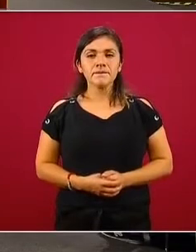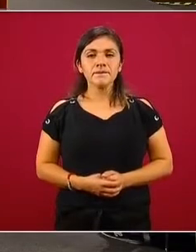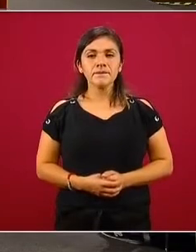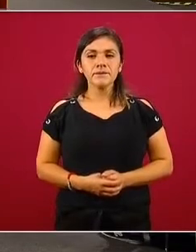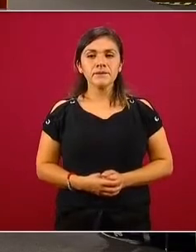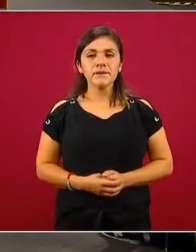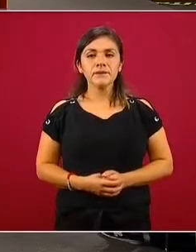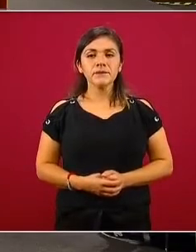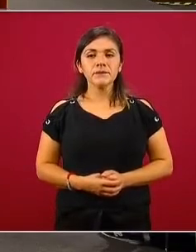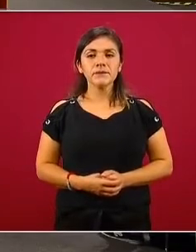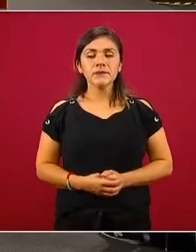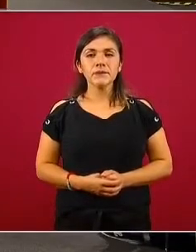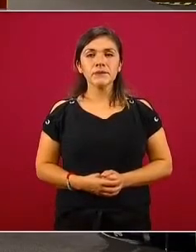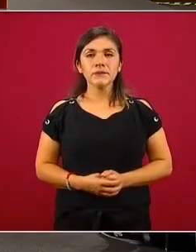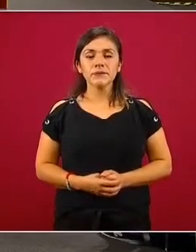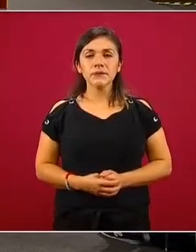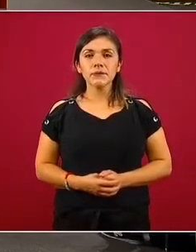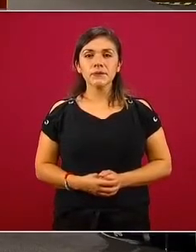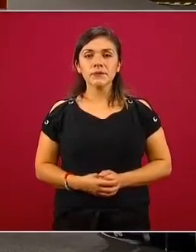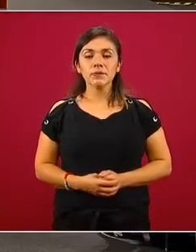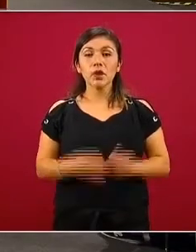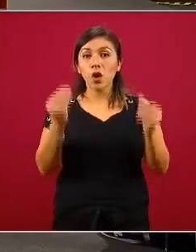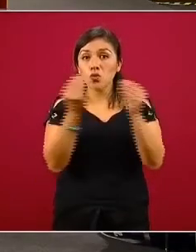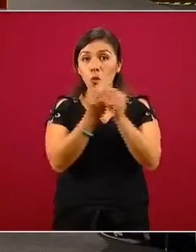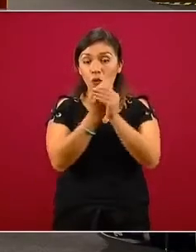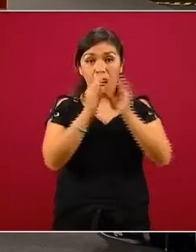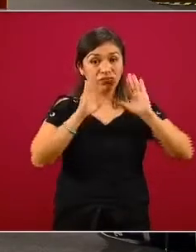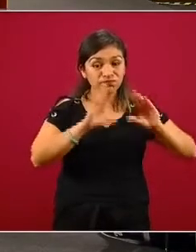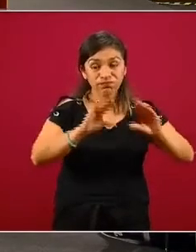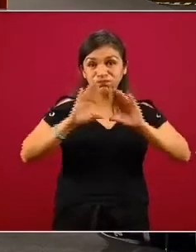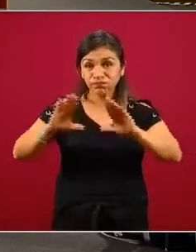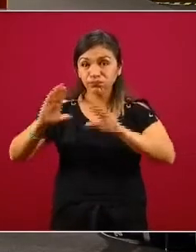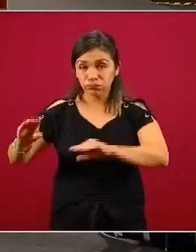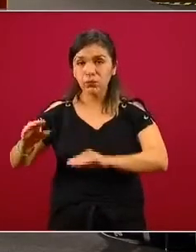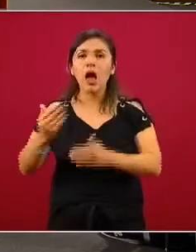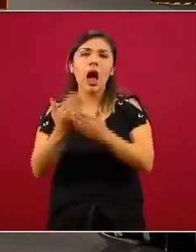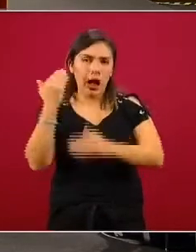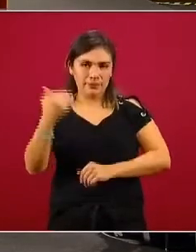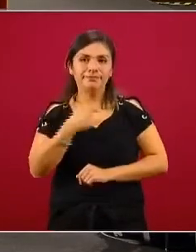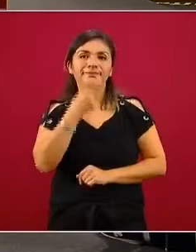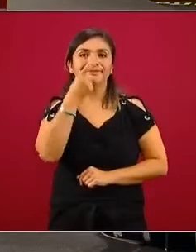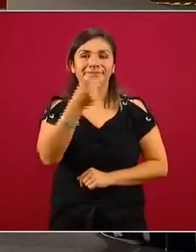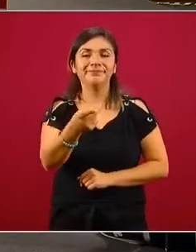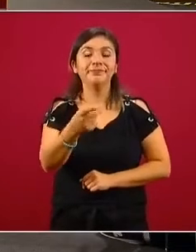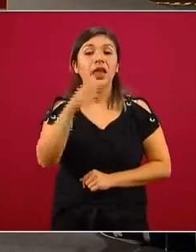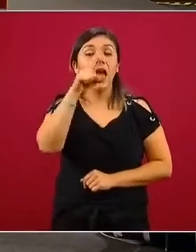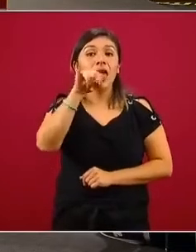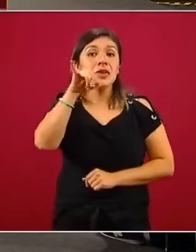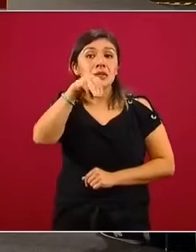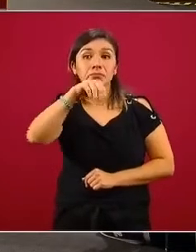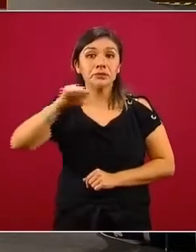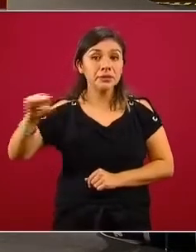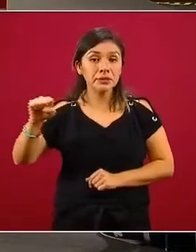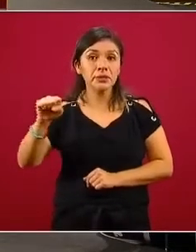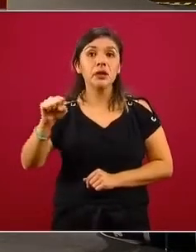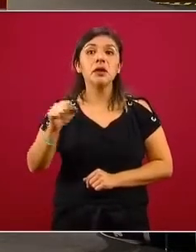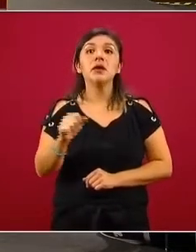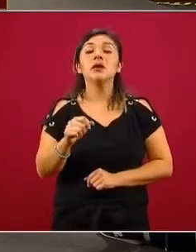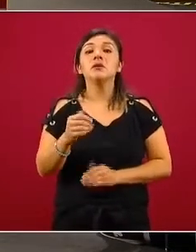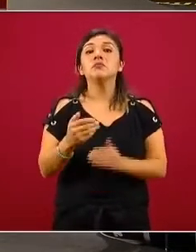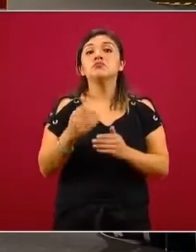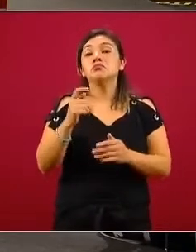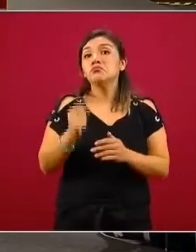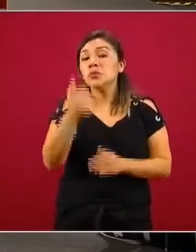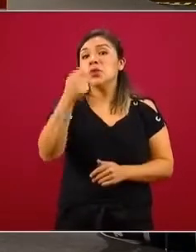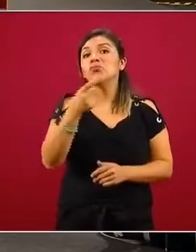Bueno, pues esto de la capacitación ha sido algo que, por eso lo comentaba yo. El Instituto Mexicano del Seguro Social desde el 47 dijo: